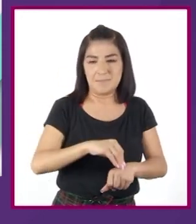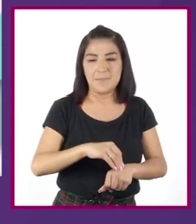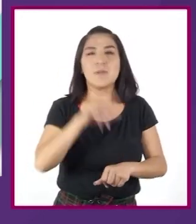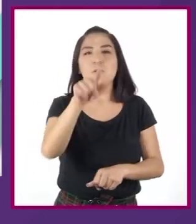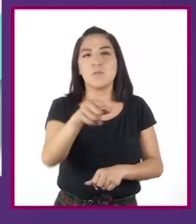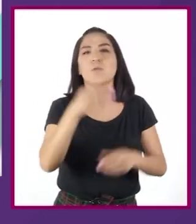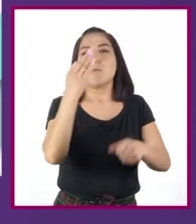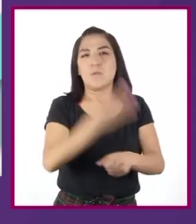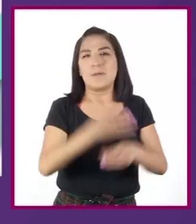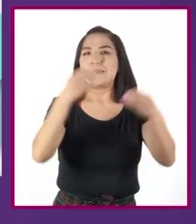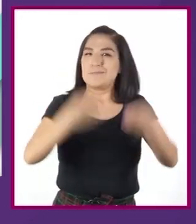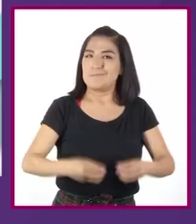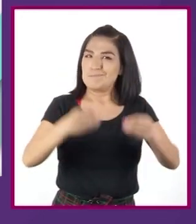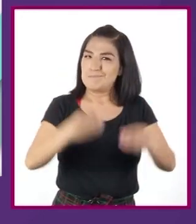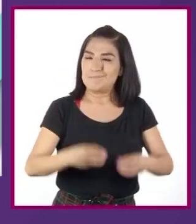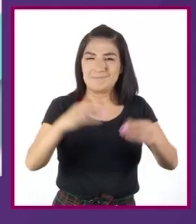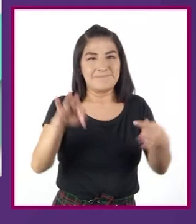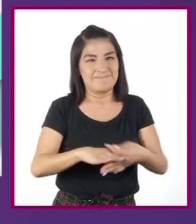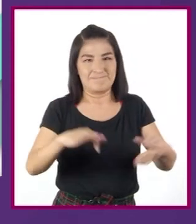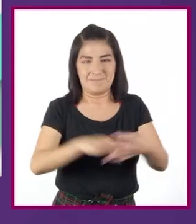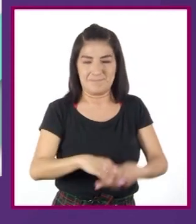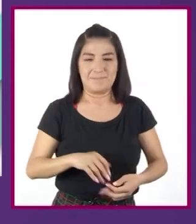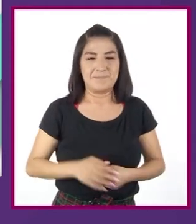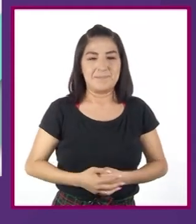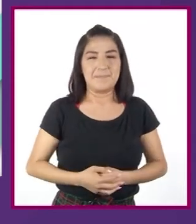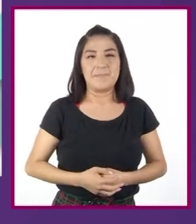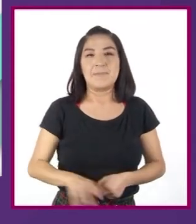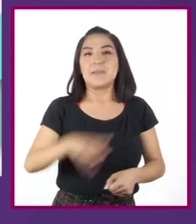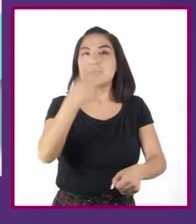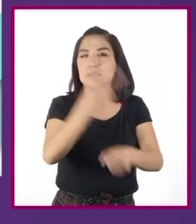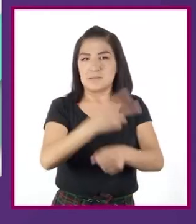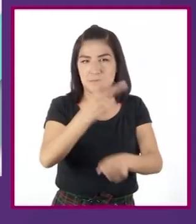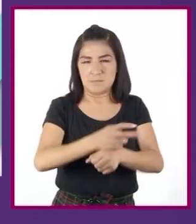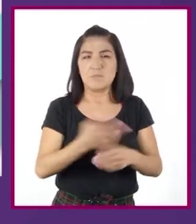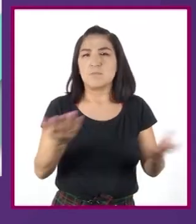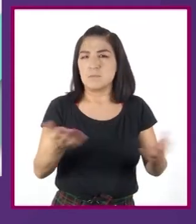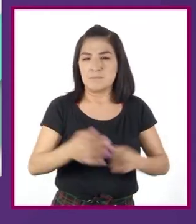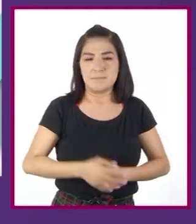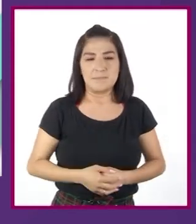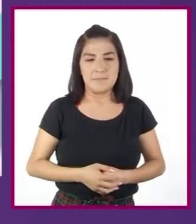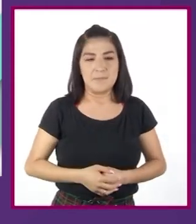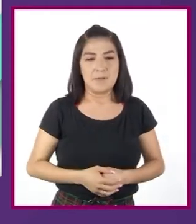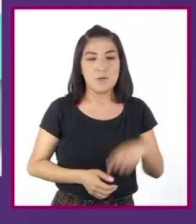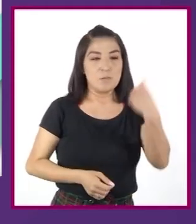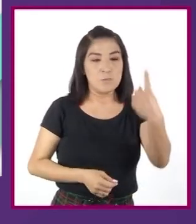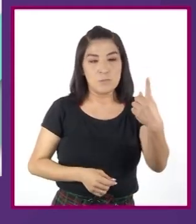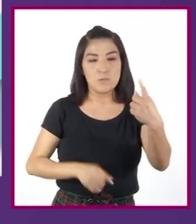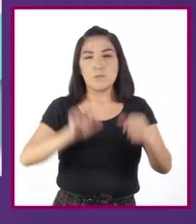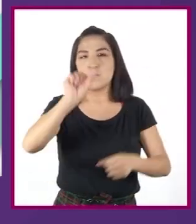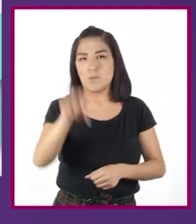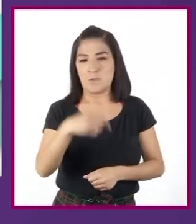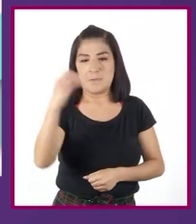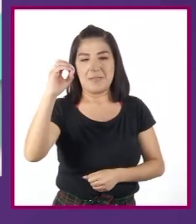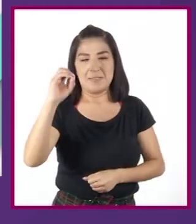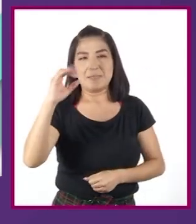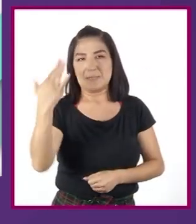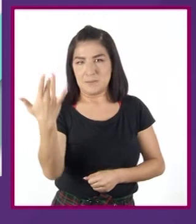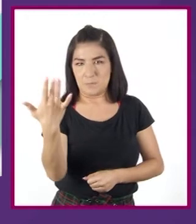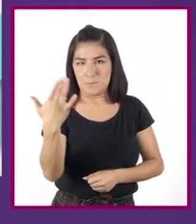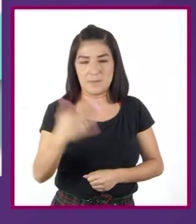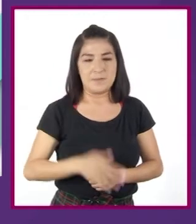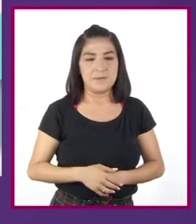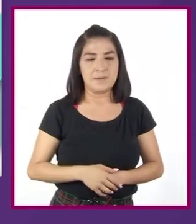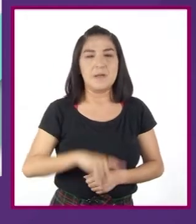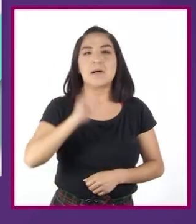van a ocupar regularmente. Segundo punto es 1,50, indicando que